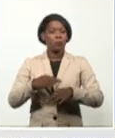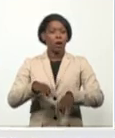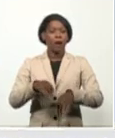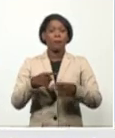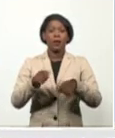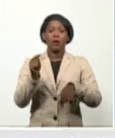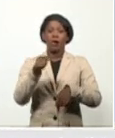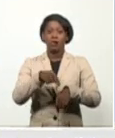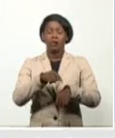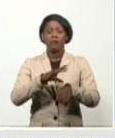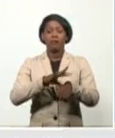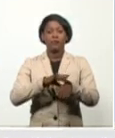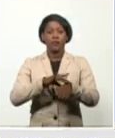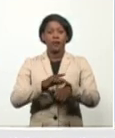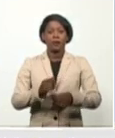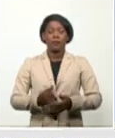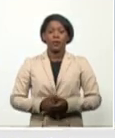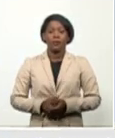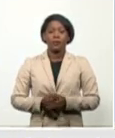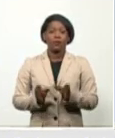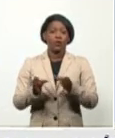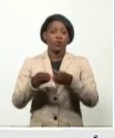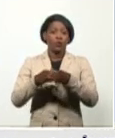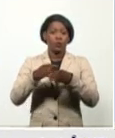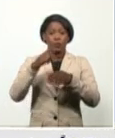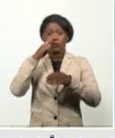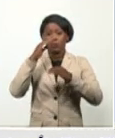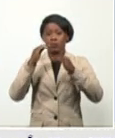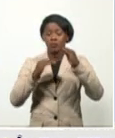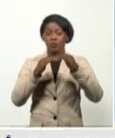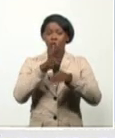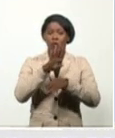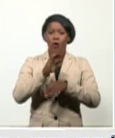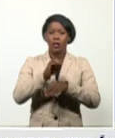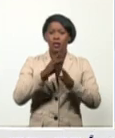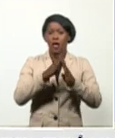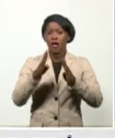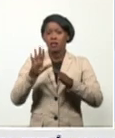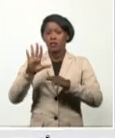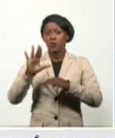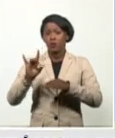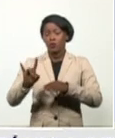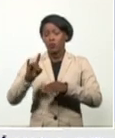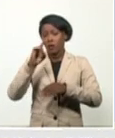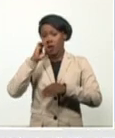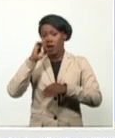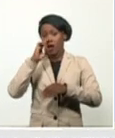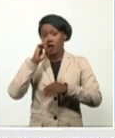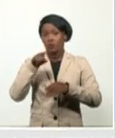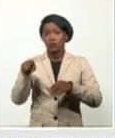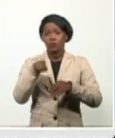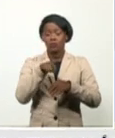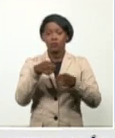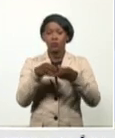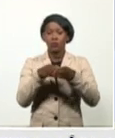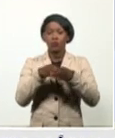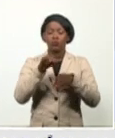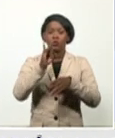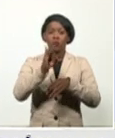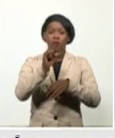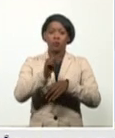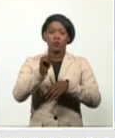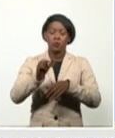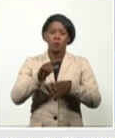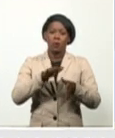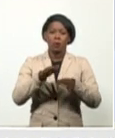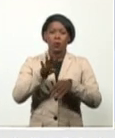Los grupos de edad más afectados, el de 40 a 59 años con 7 casos, el 43,7%,